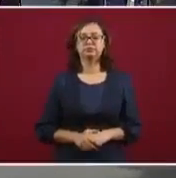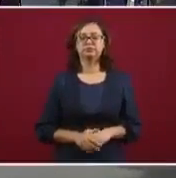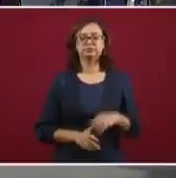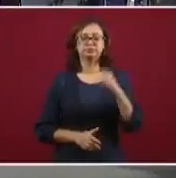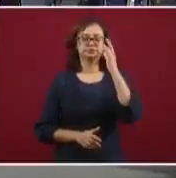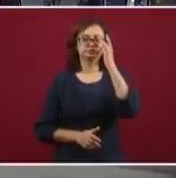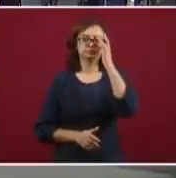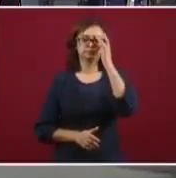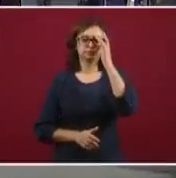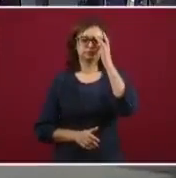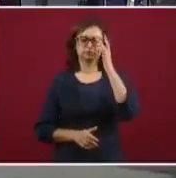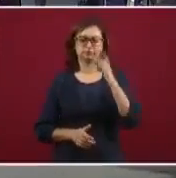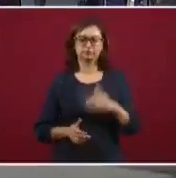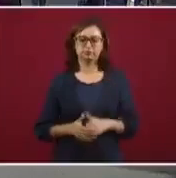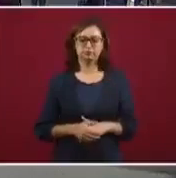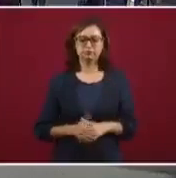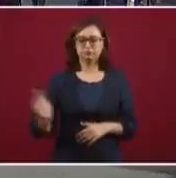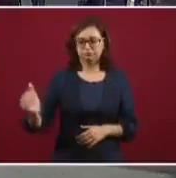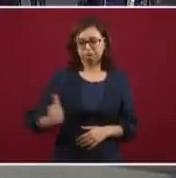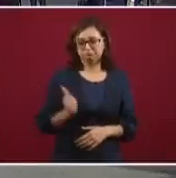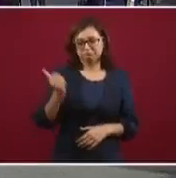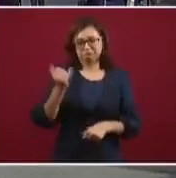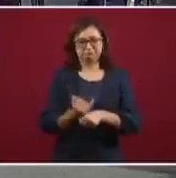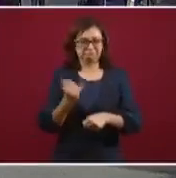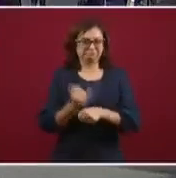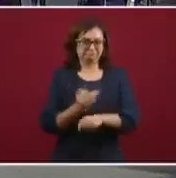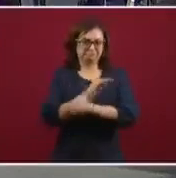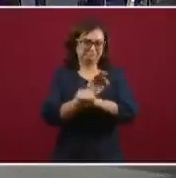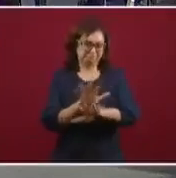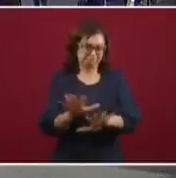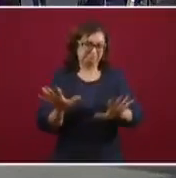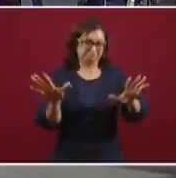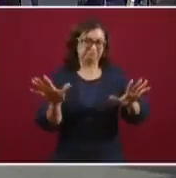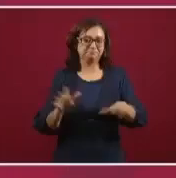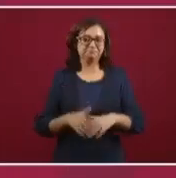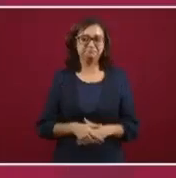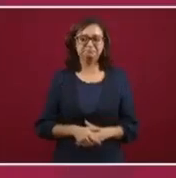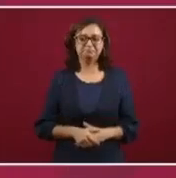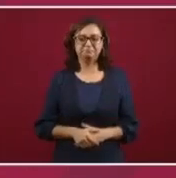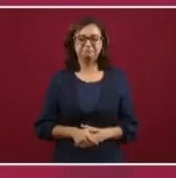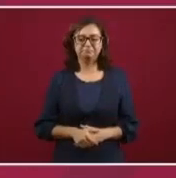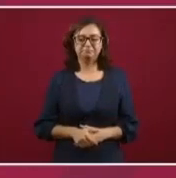Buenos días, señor presidente. Digo, aprovecho para que ya, y es